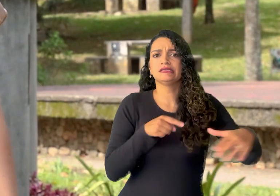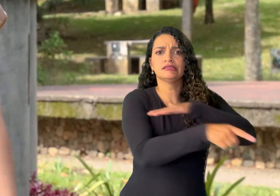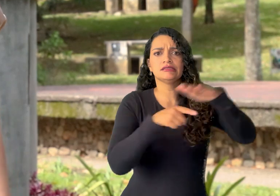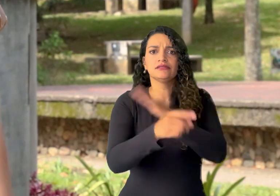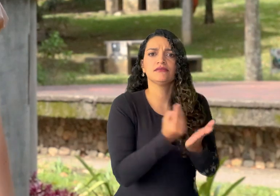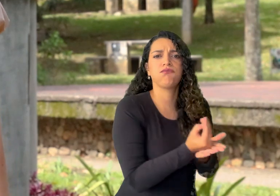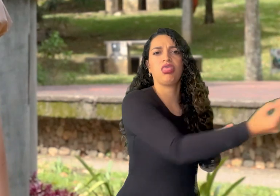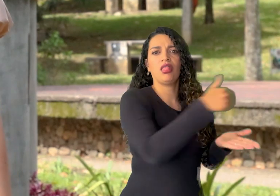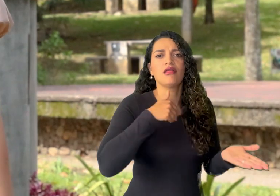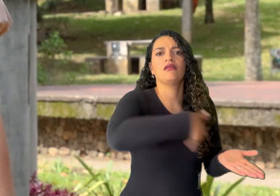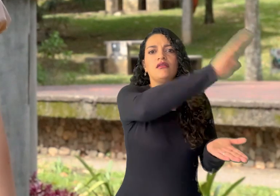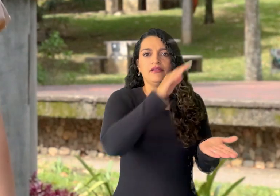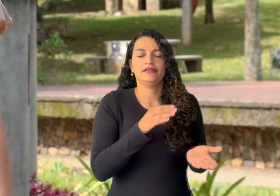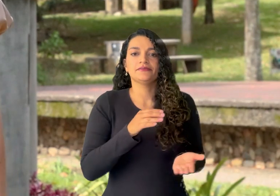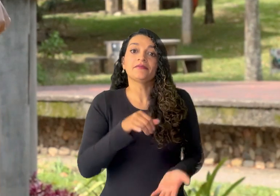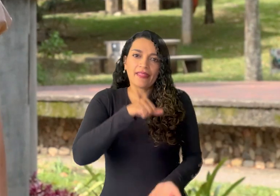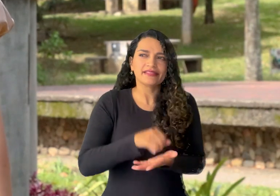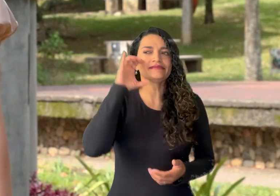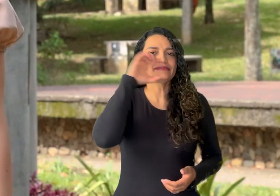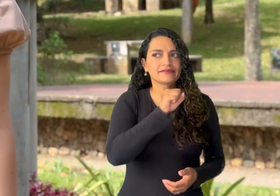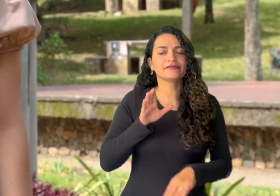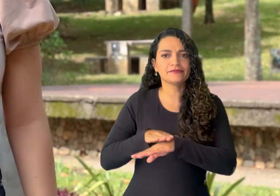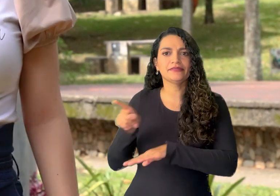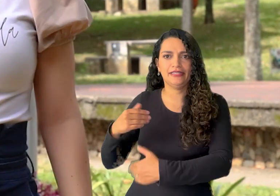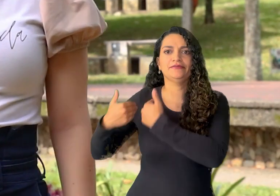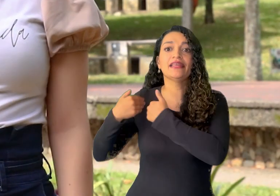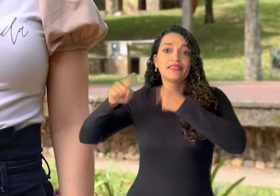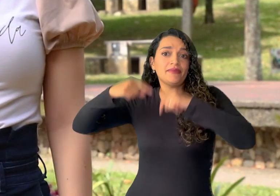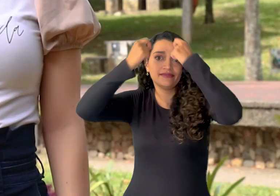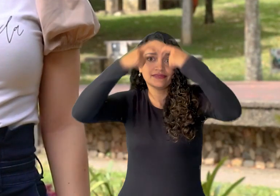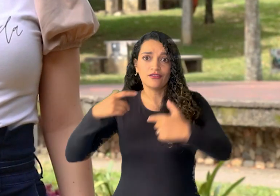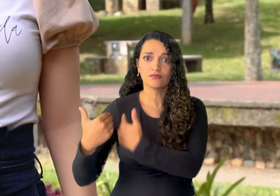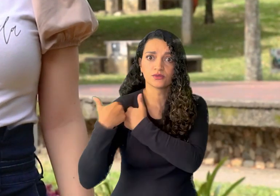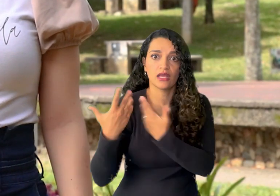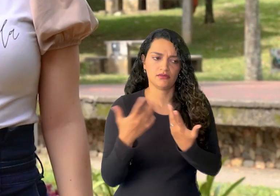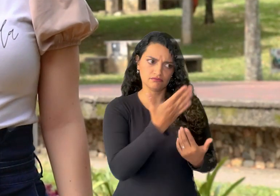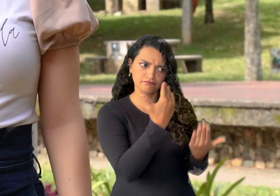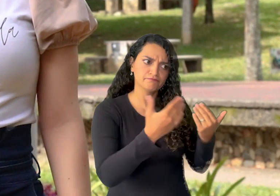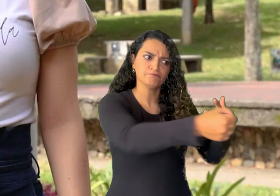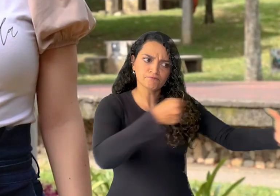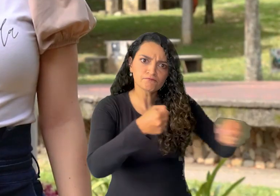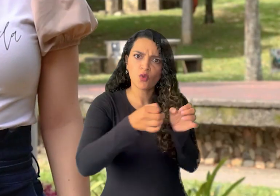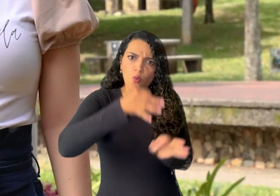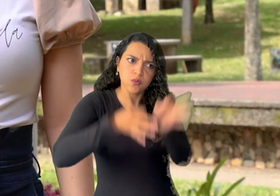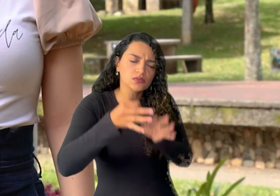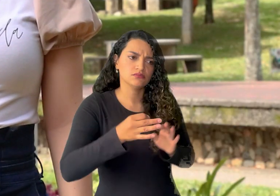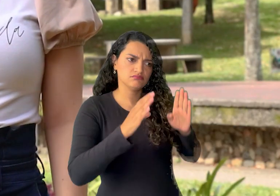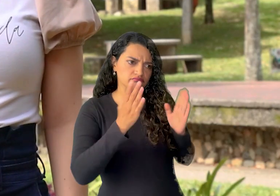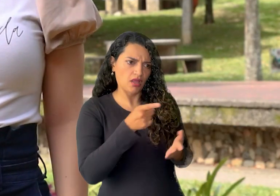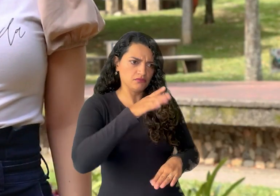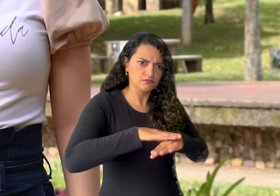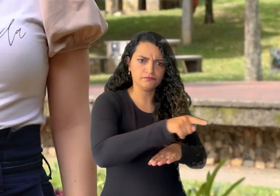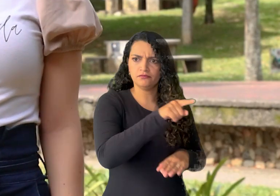Asimismo, indican que el Estado colombiano no había cumplido con la obligación de esclarecer los hechos, juzgar a todos los responsables y